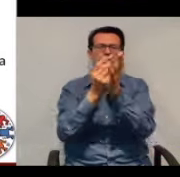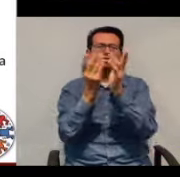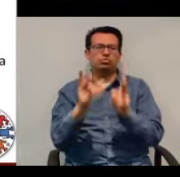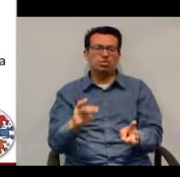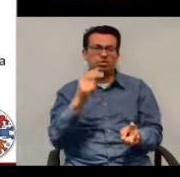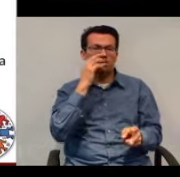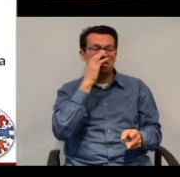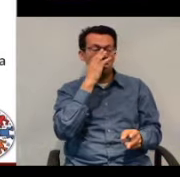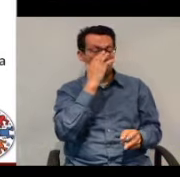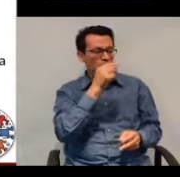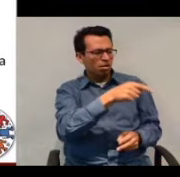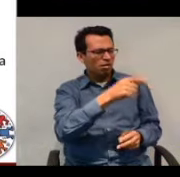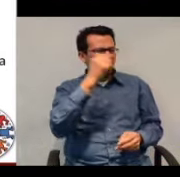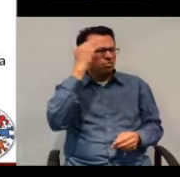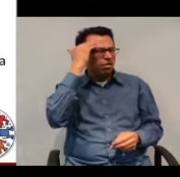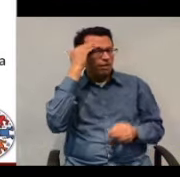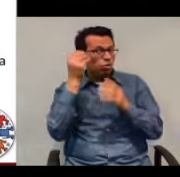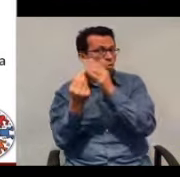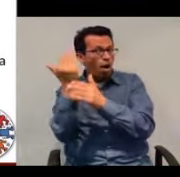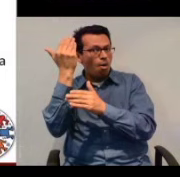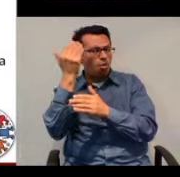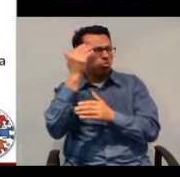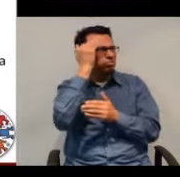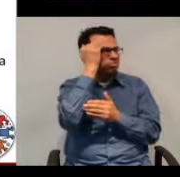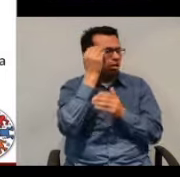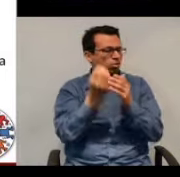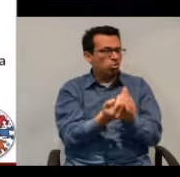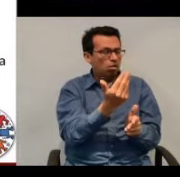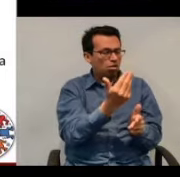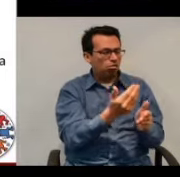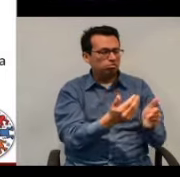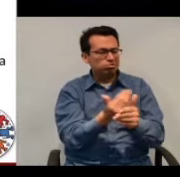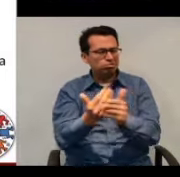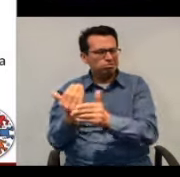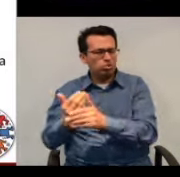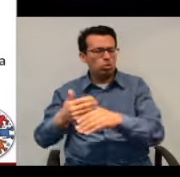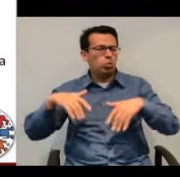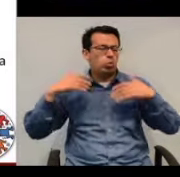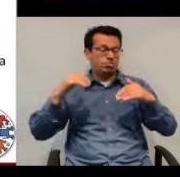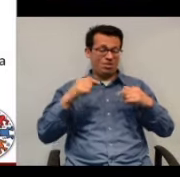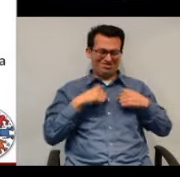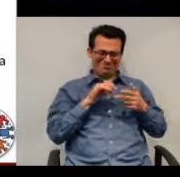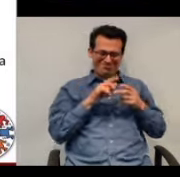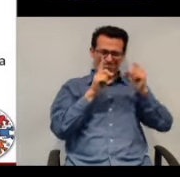ese diálogo del que estamos hablando cuando hacemos referencia a interculturalidad.